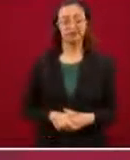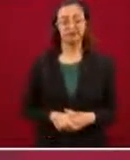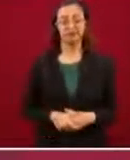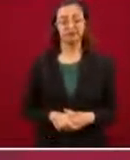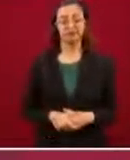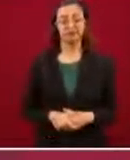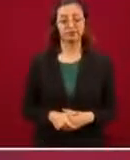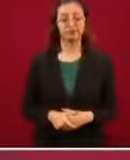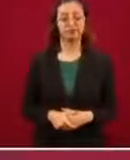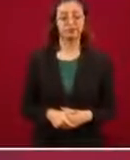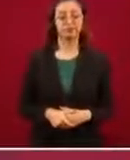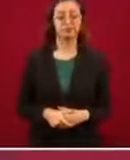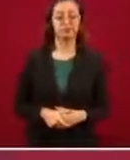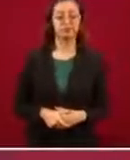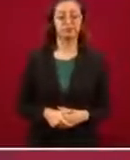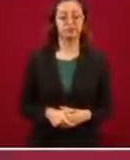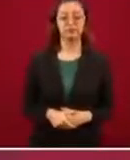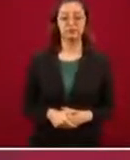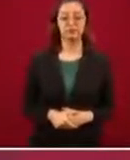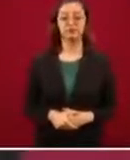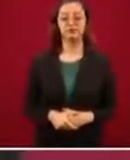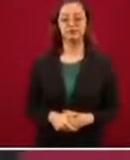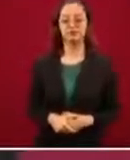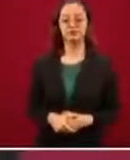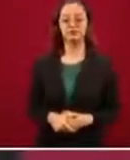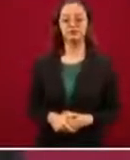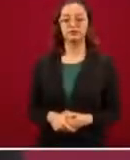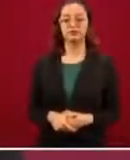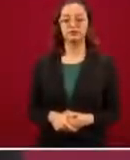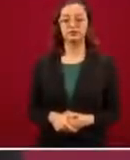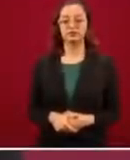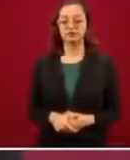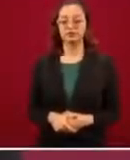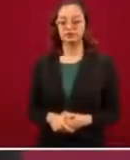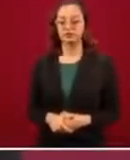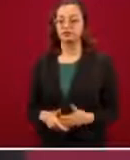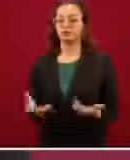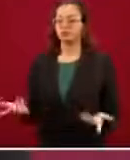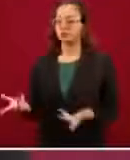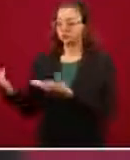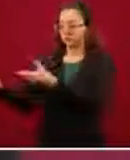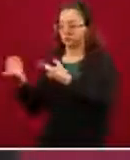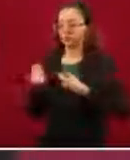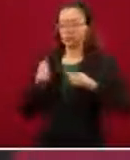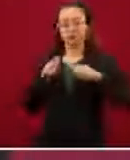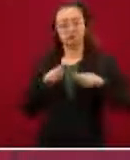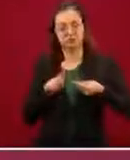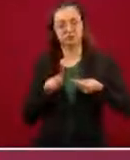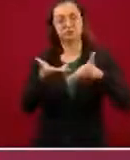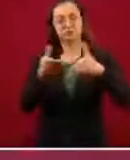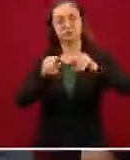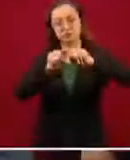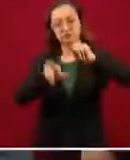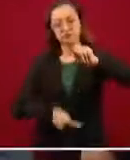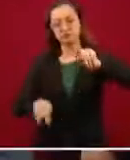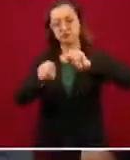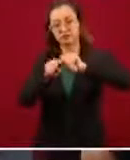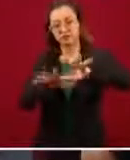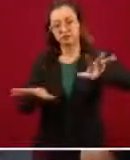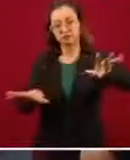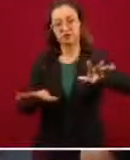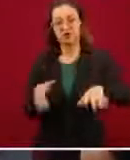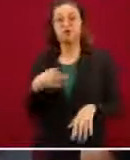para yo transmitir los mensajes a toda la población. Pero de acuerdo a lo